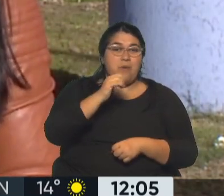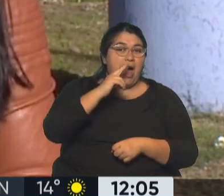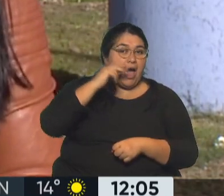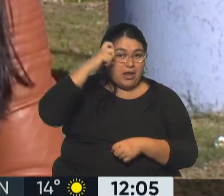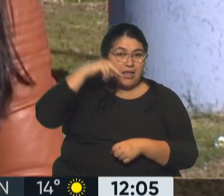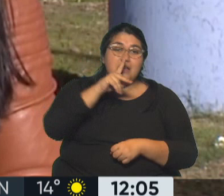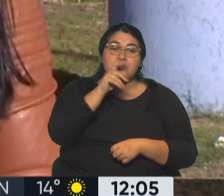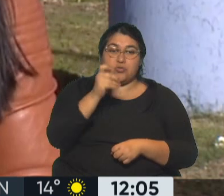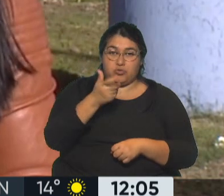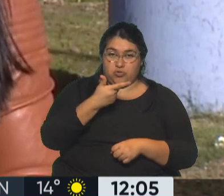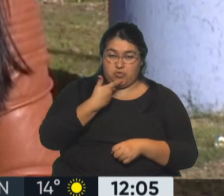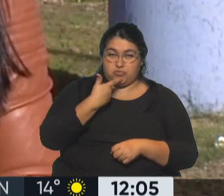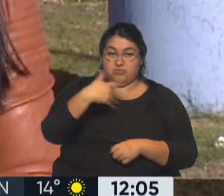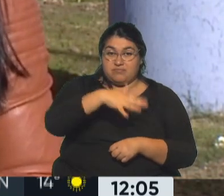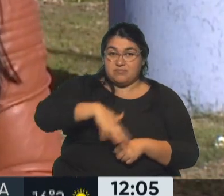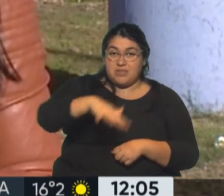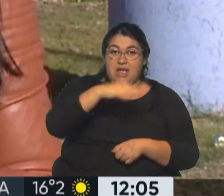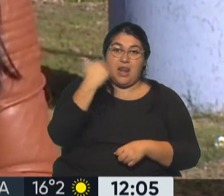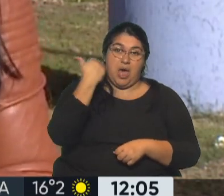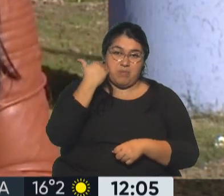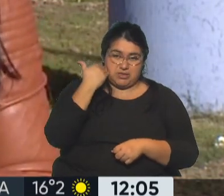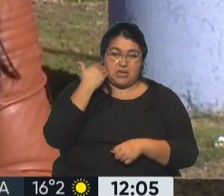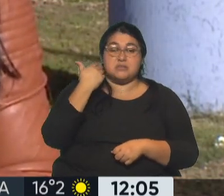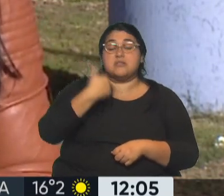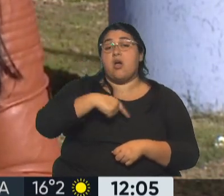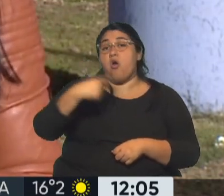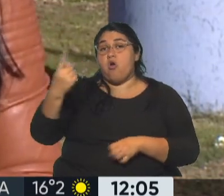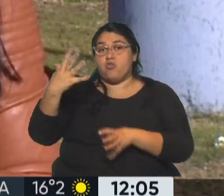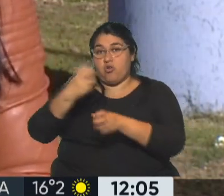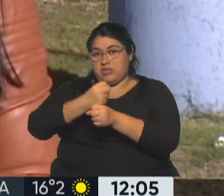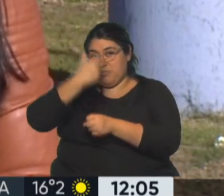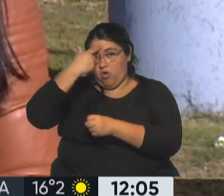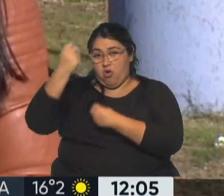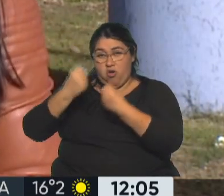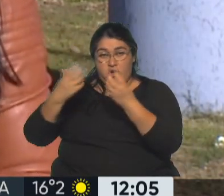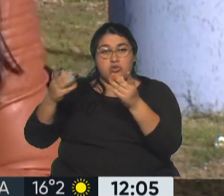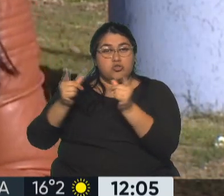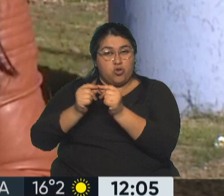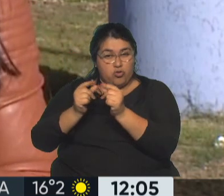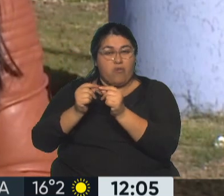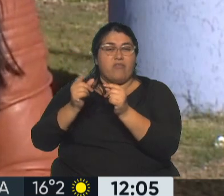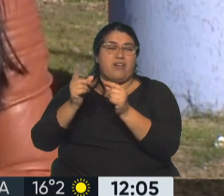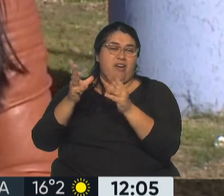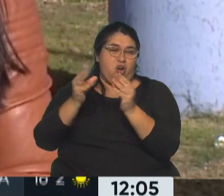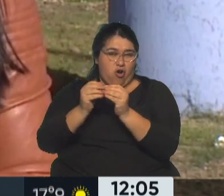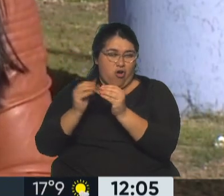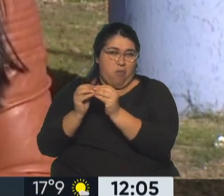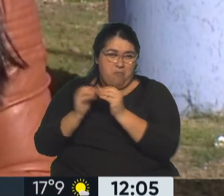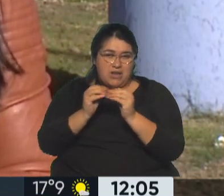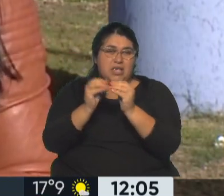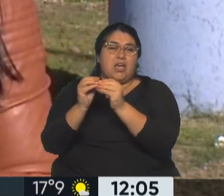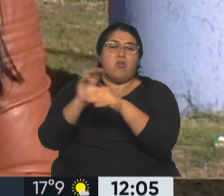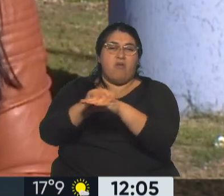Virrey del Pino, partido de La Matanza, distintos choferes de otras líneas, también colegas, compañeros y familiares de distintos